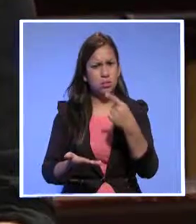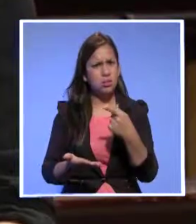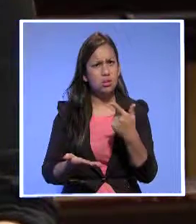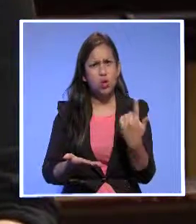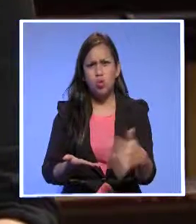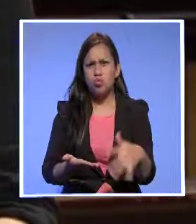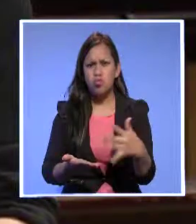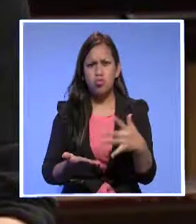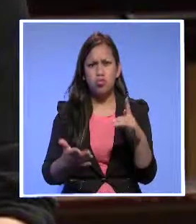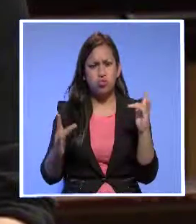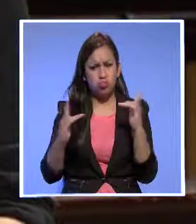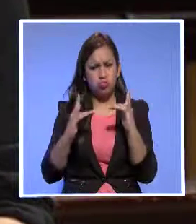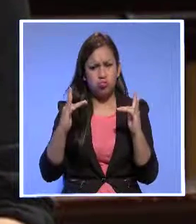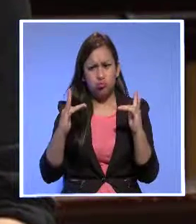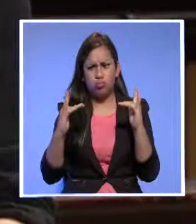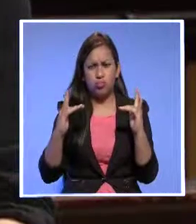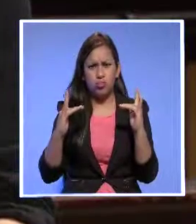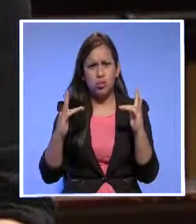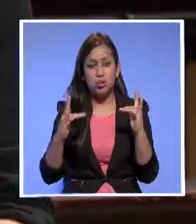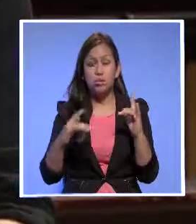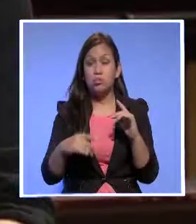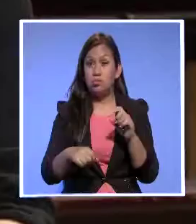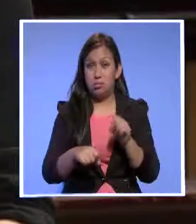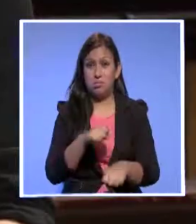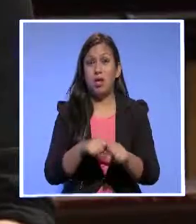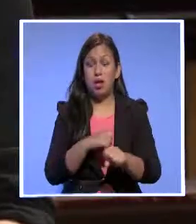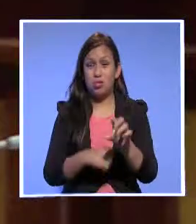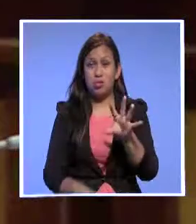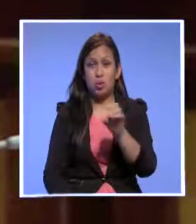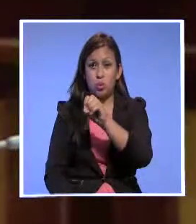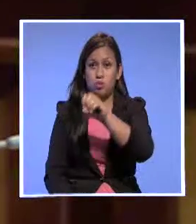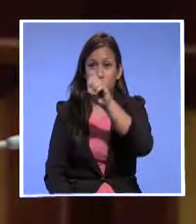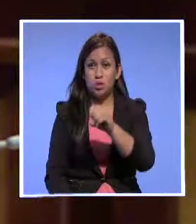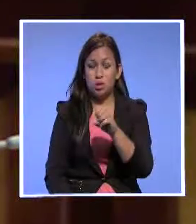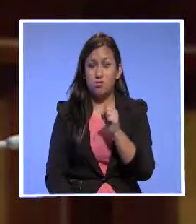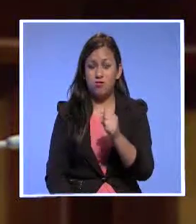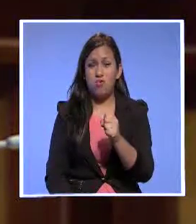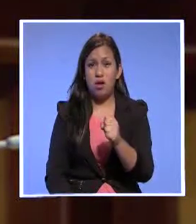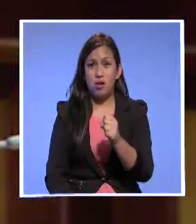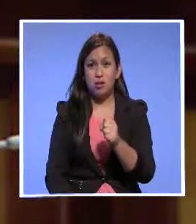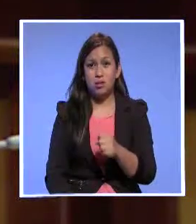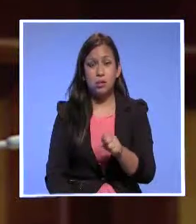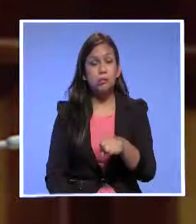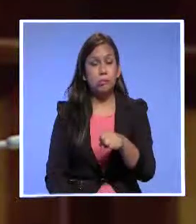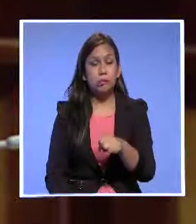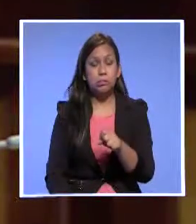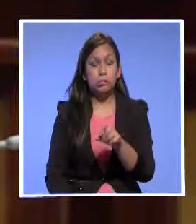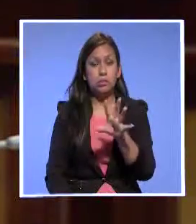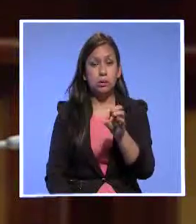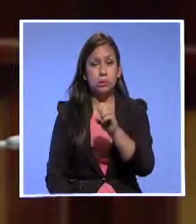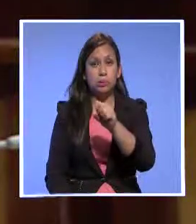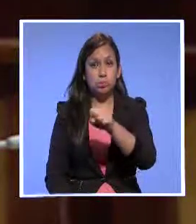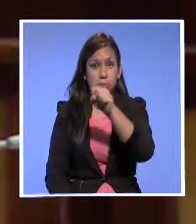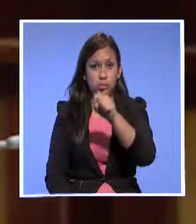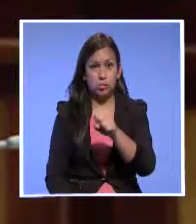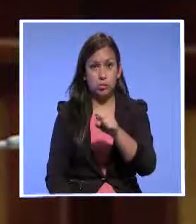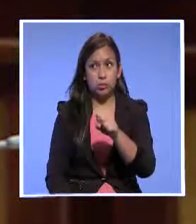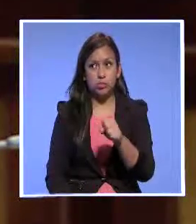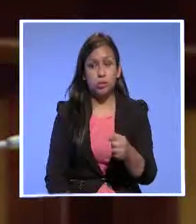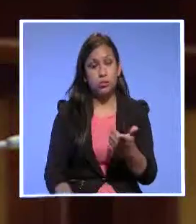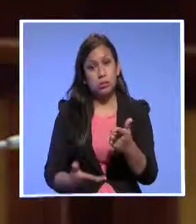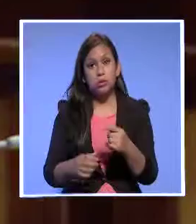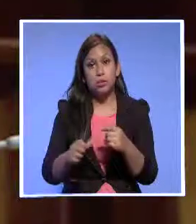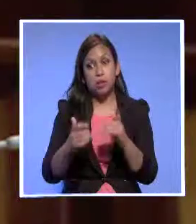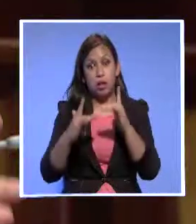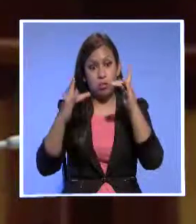alrededor del 50 por ciento tras el terremoto pues prácticamente hablamos del 50 por ciento porque 50 el